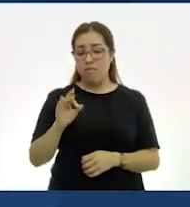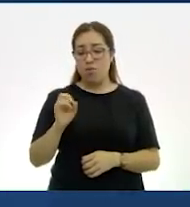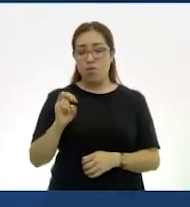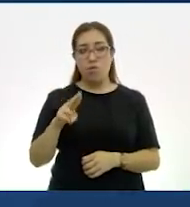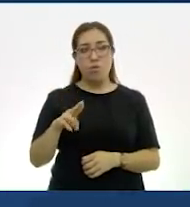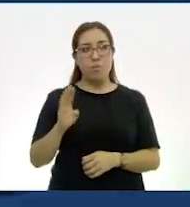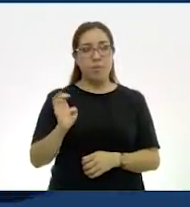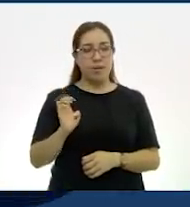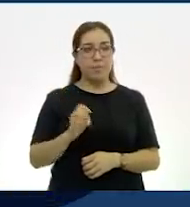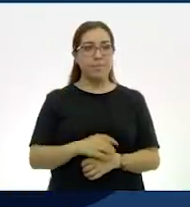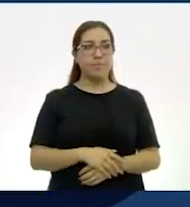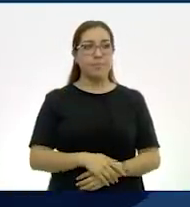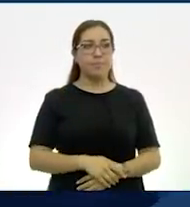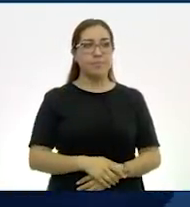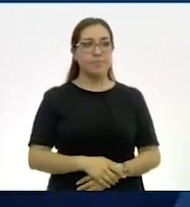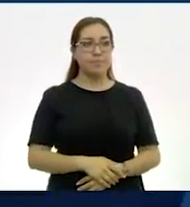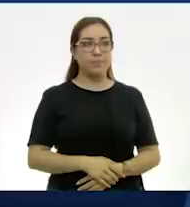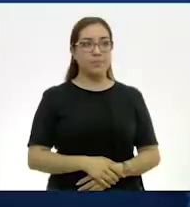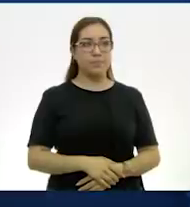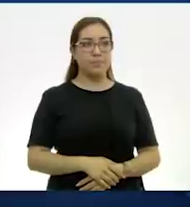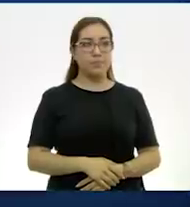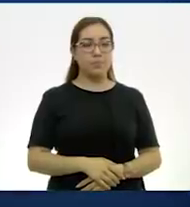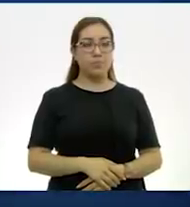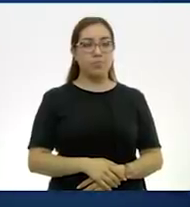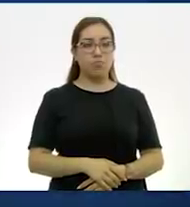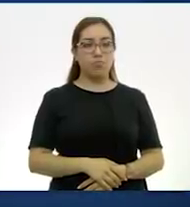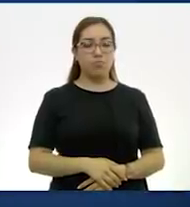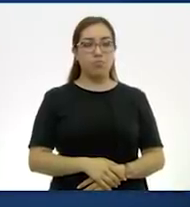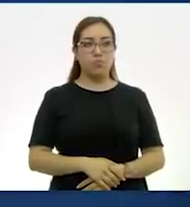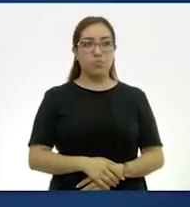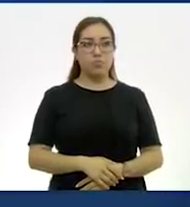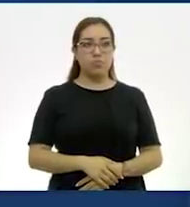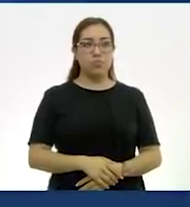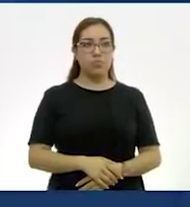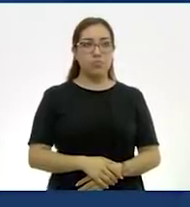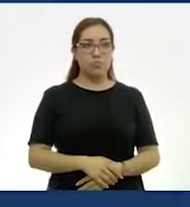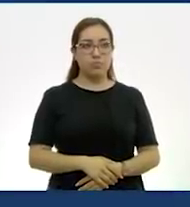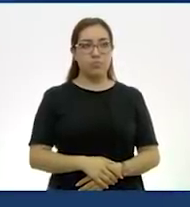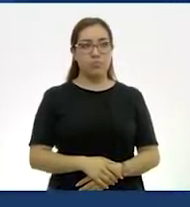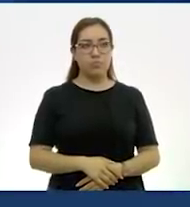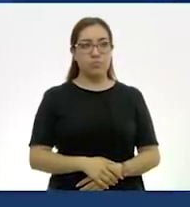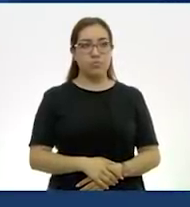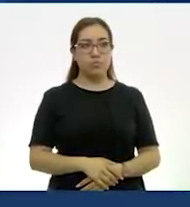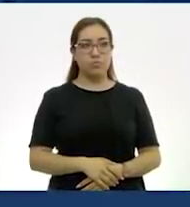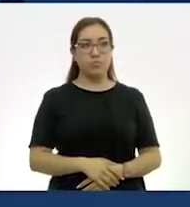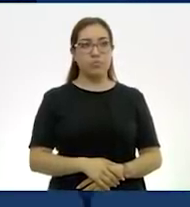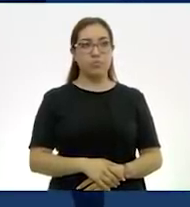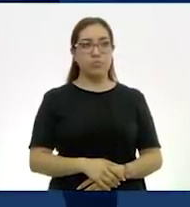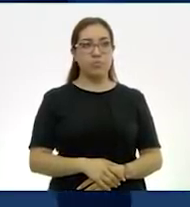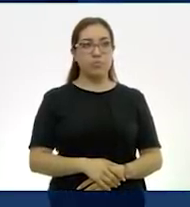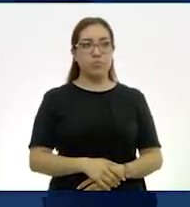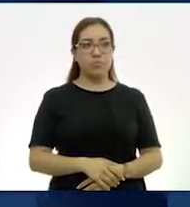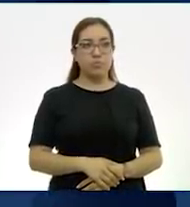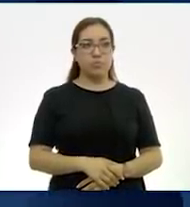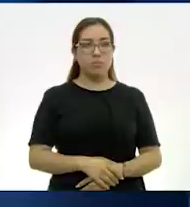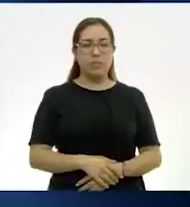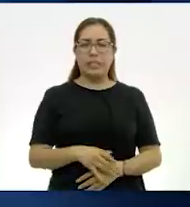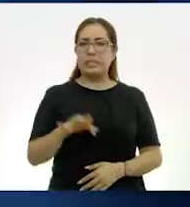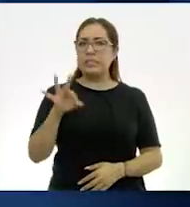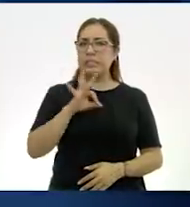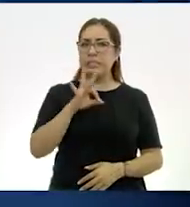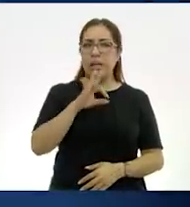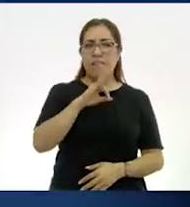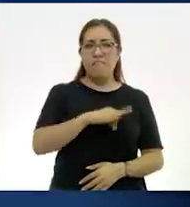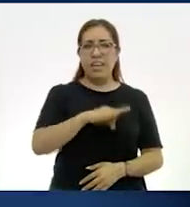Yo sí puse mucha atención. Tenemos la posible fecha de aparición.